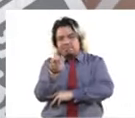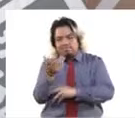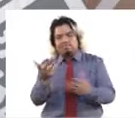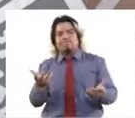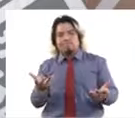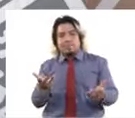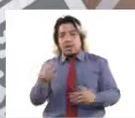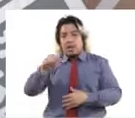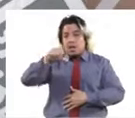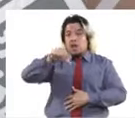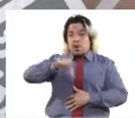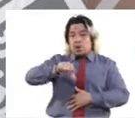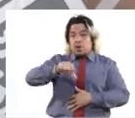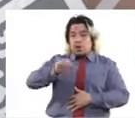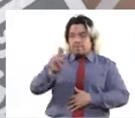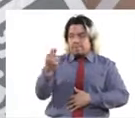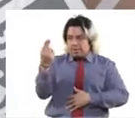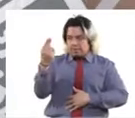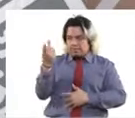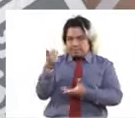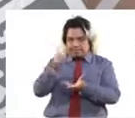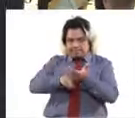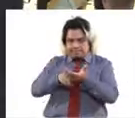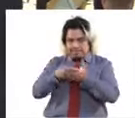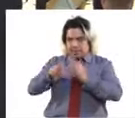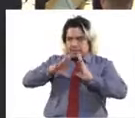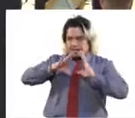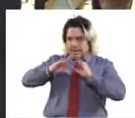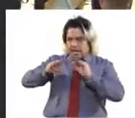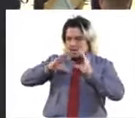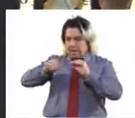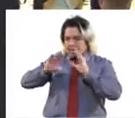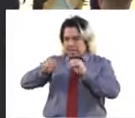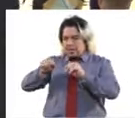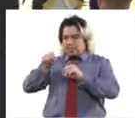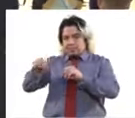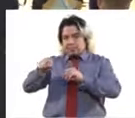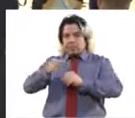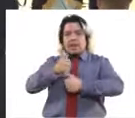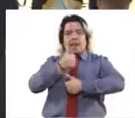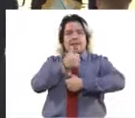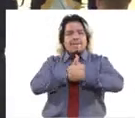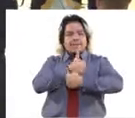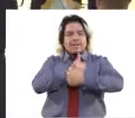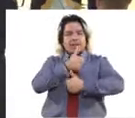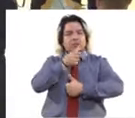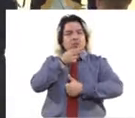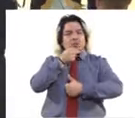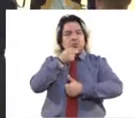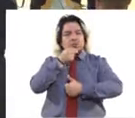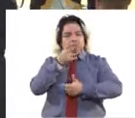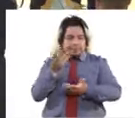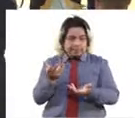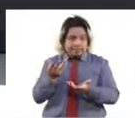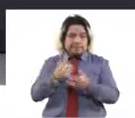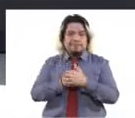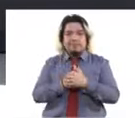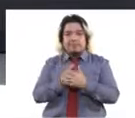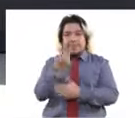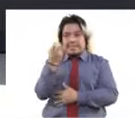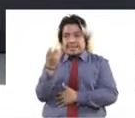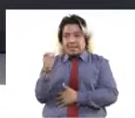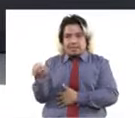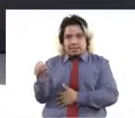formación policial, que estamos conformando una carrera policial, que ustedes pueden tener un